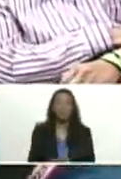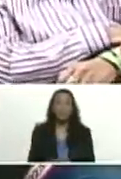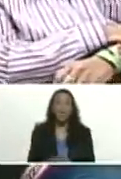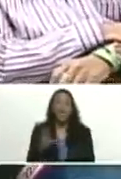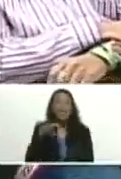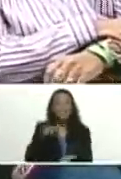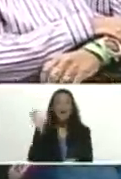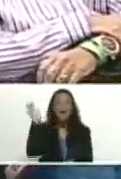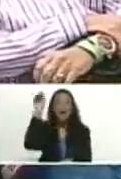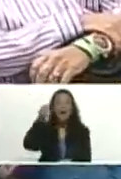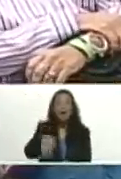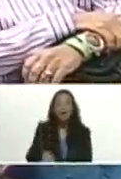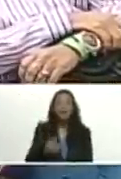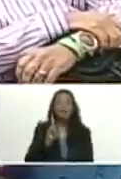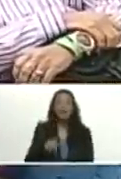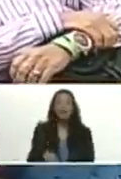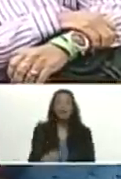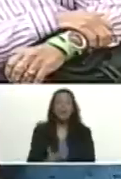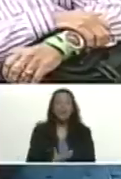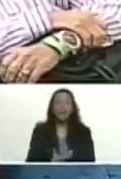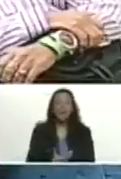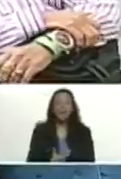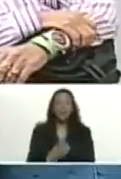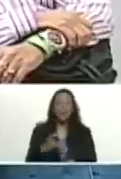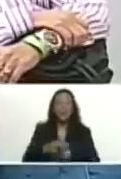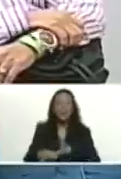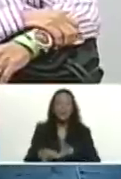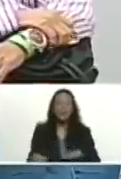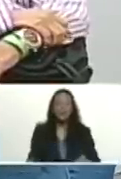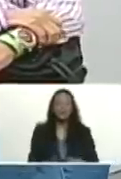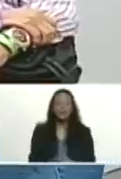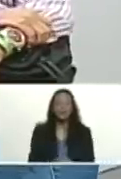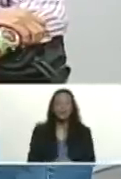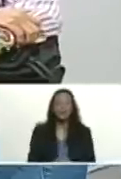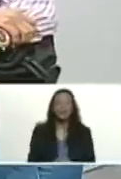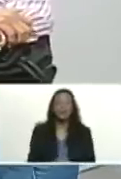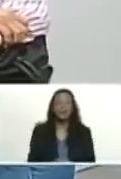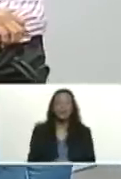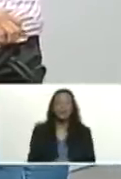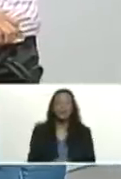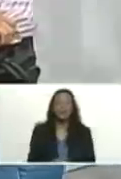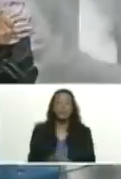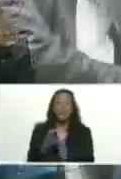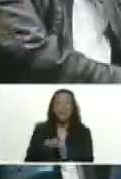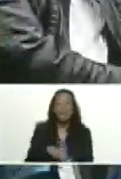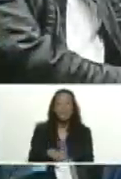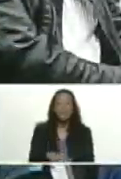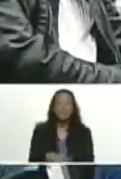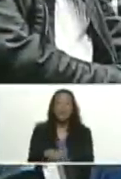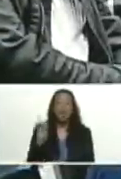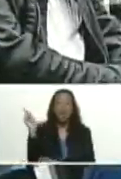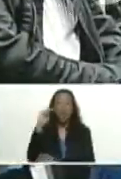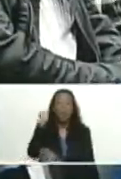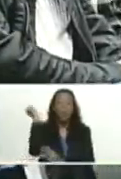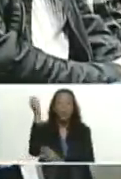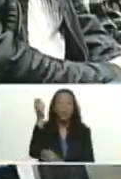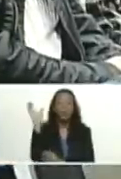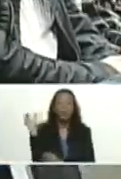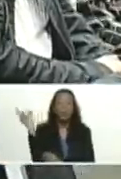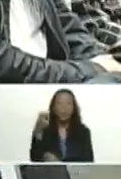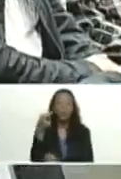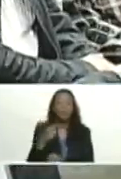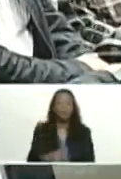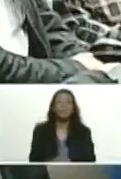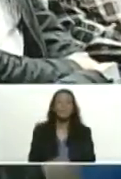estado Aragua, el alcalde del municipio El Pao, en el estado Cojedes. Igualmente